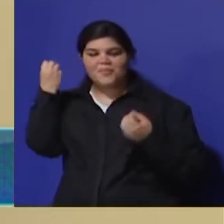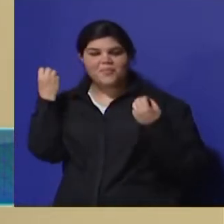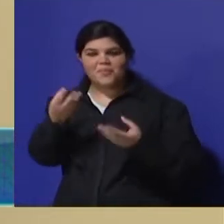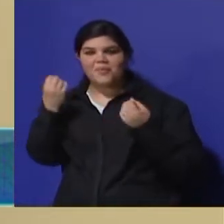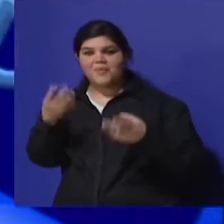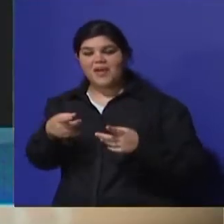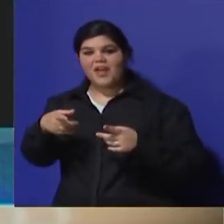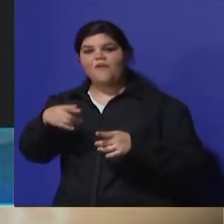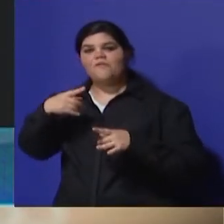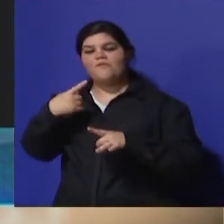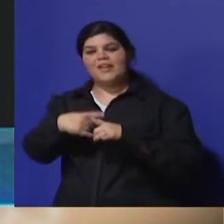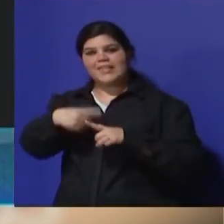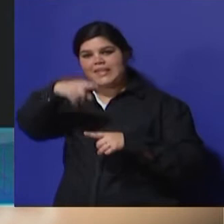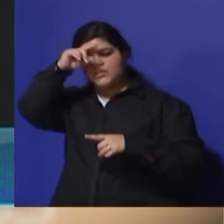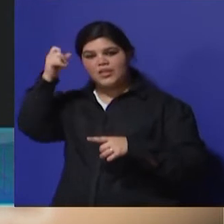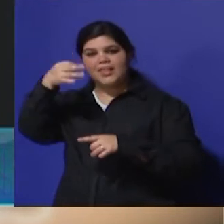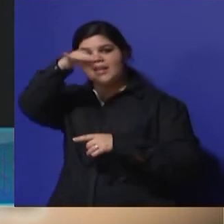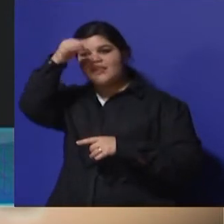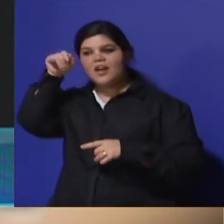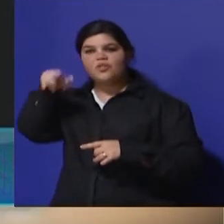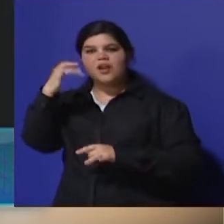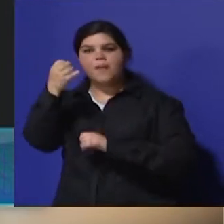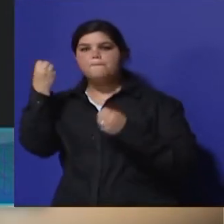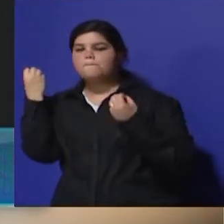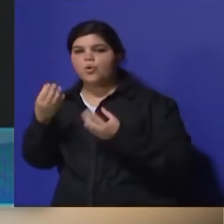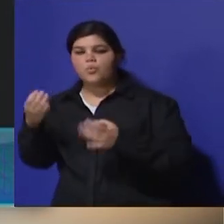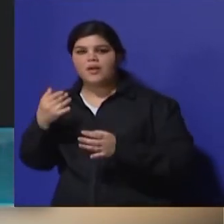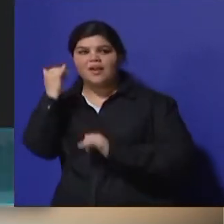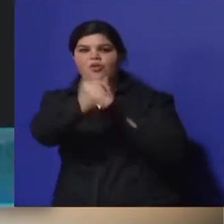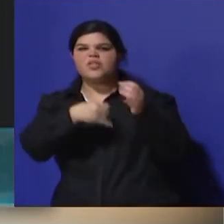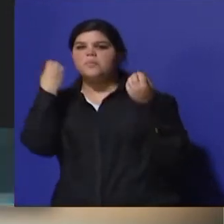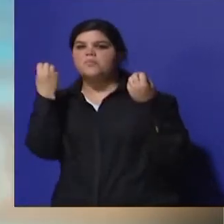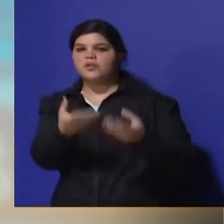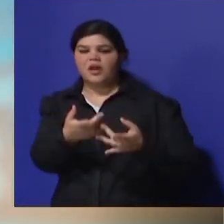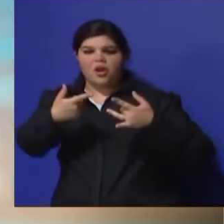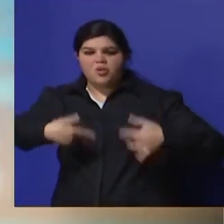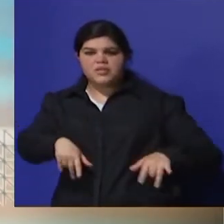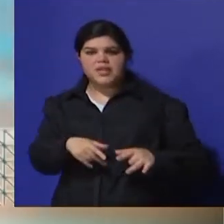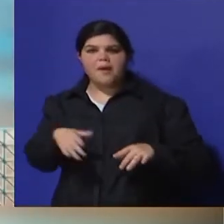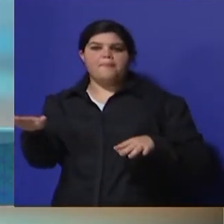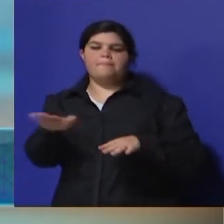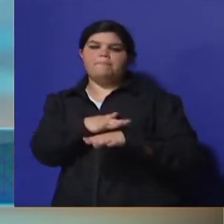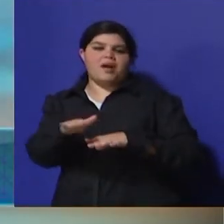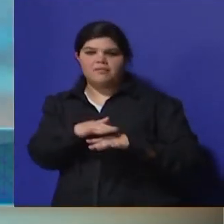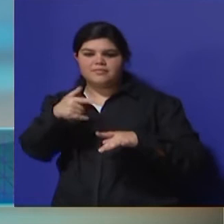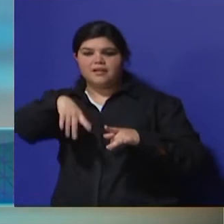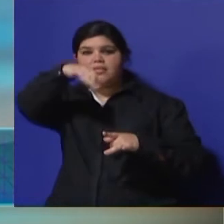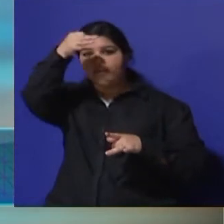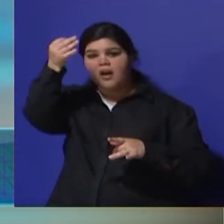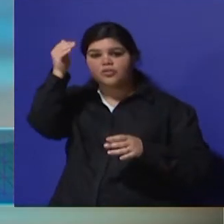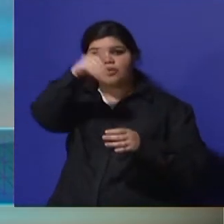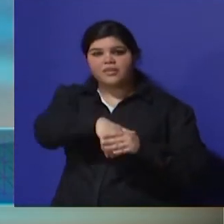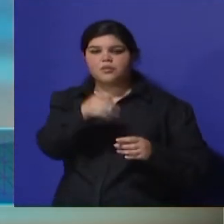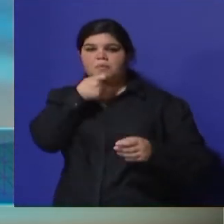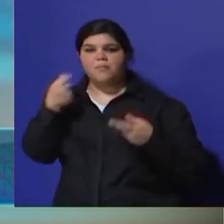del Teatro y te vamos a tratar de contar por qué, ¿sí? Porque tal vez desde elementos básicos y originarios en el teatro, como son